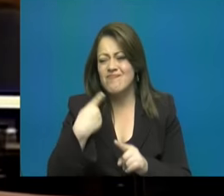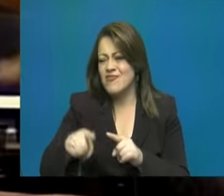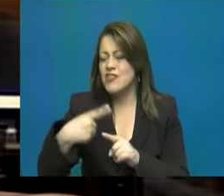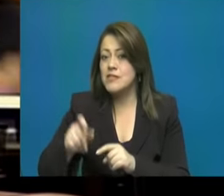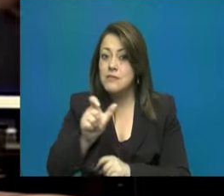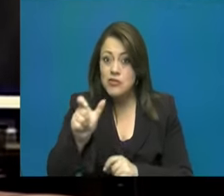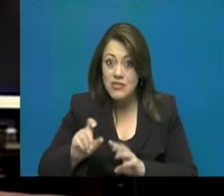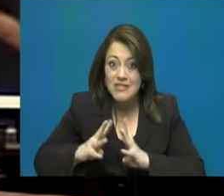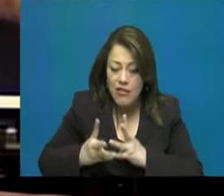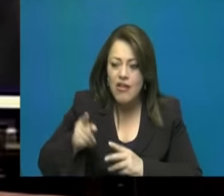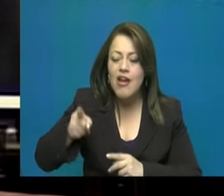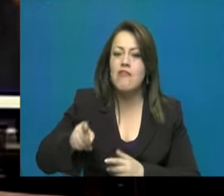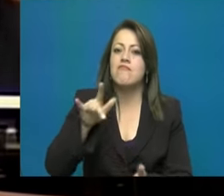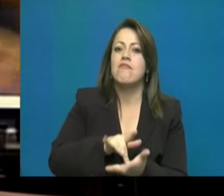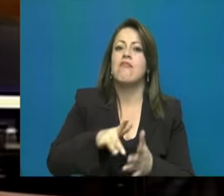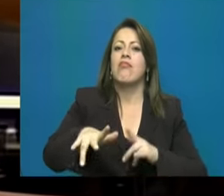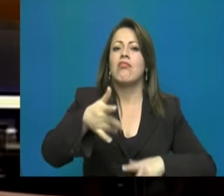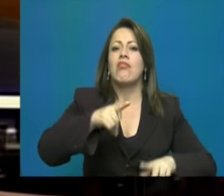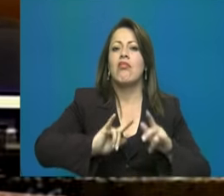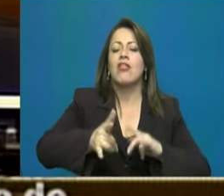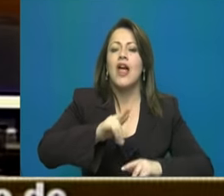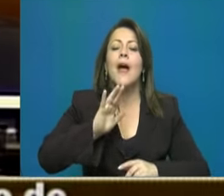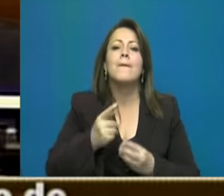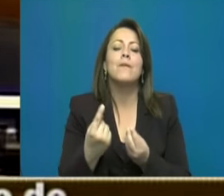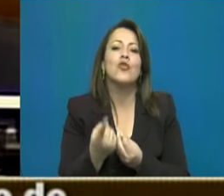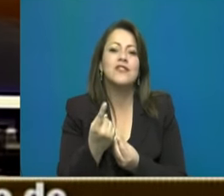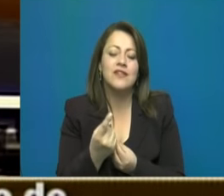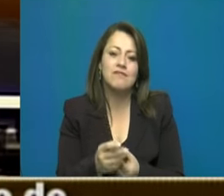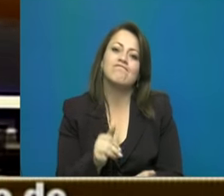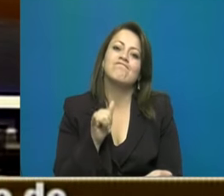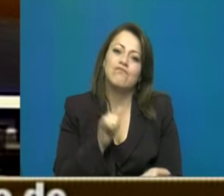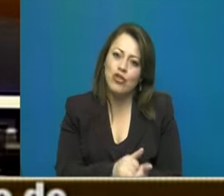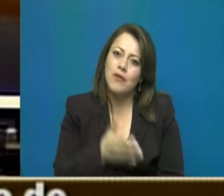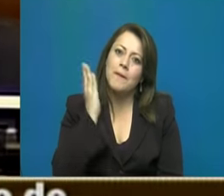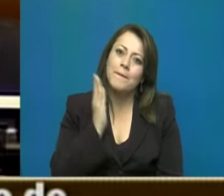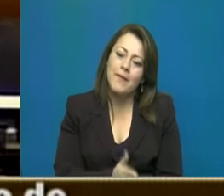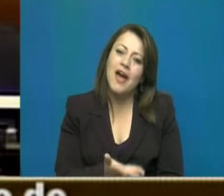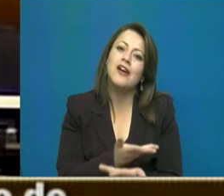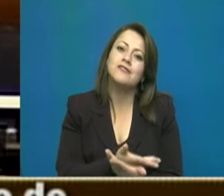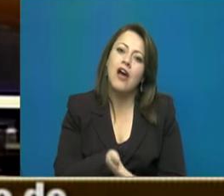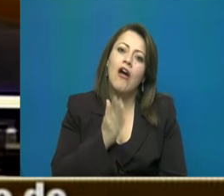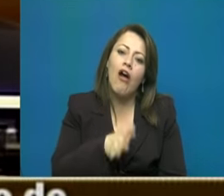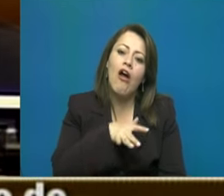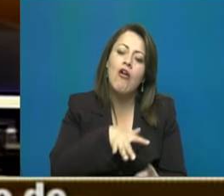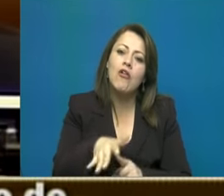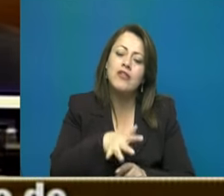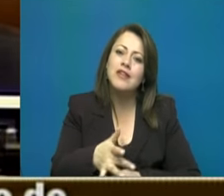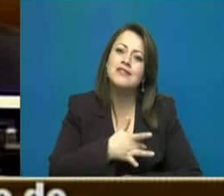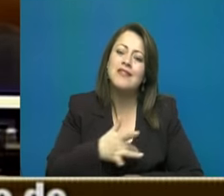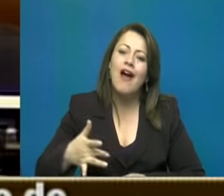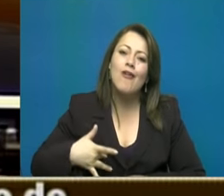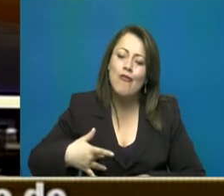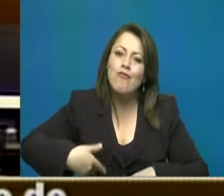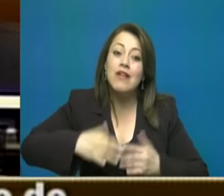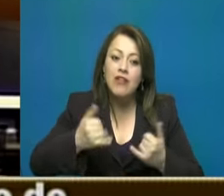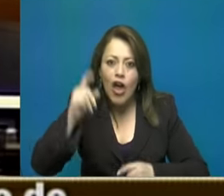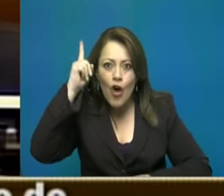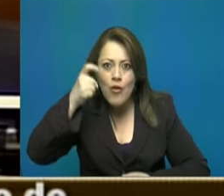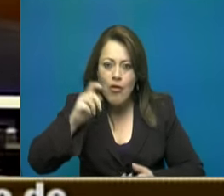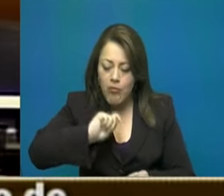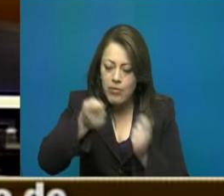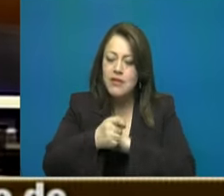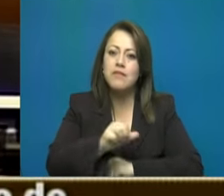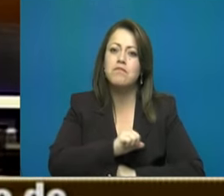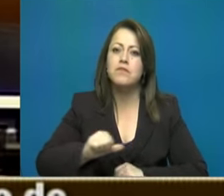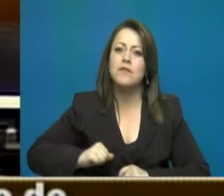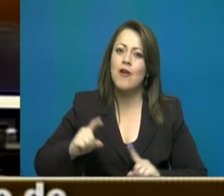personas que en ese manejo clientelar de la política terminan haciéndole el juego a la privatización de lo público, porque en últimas